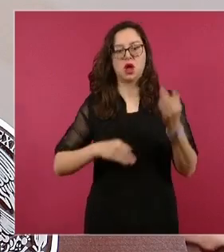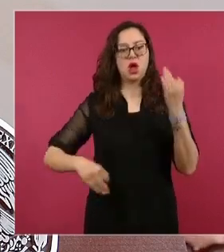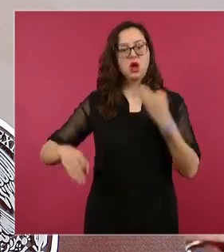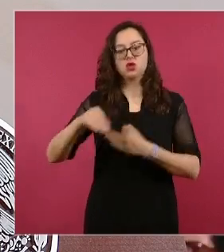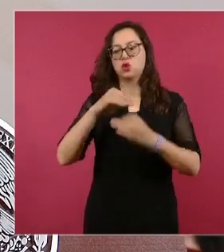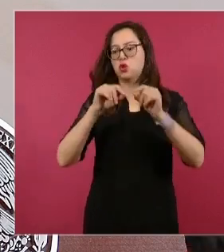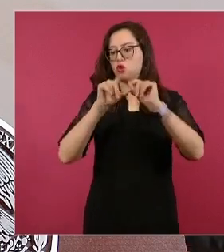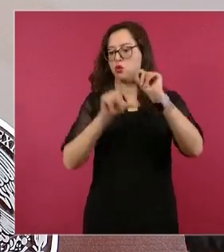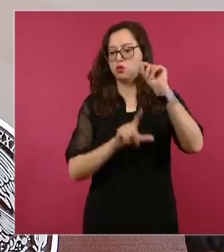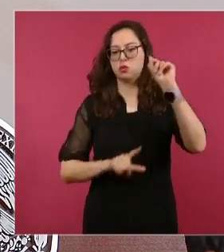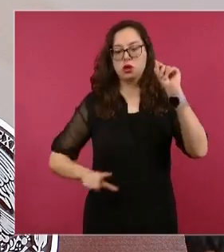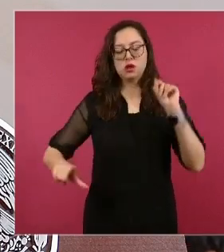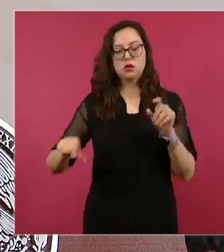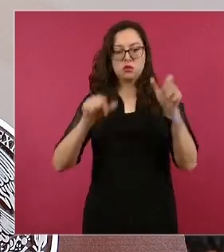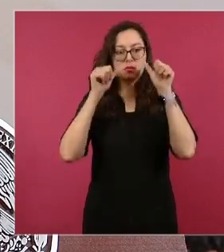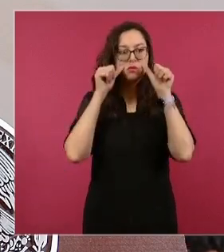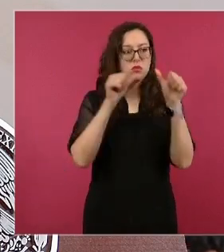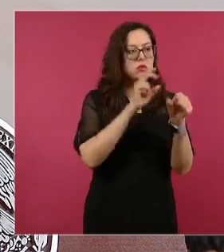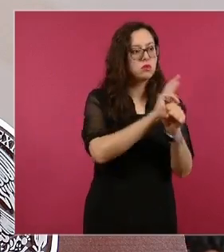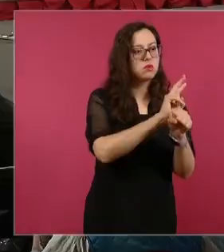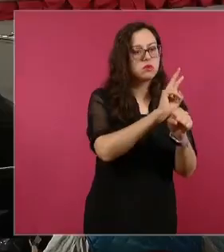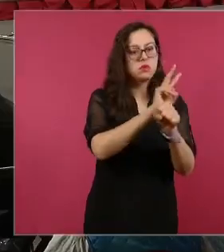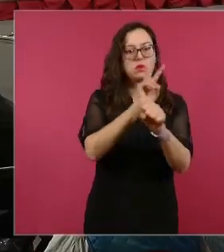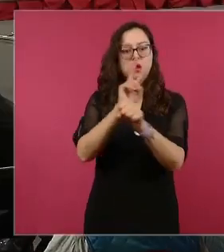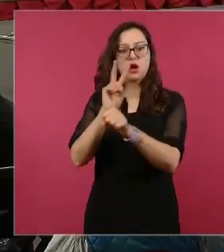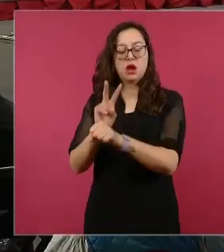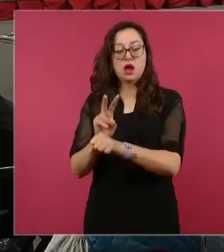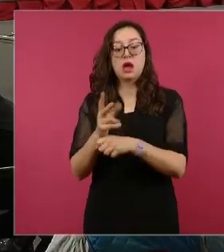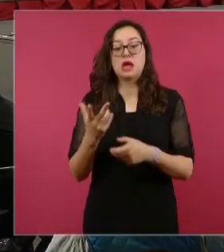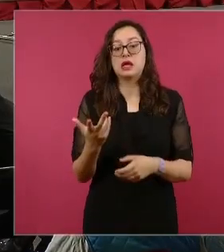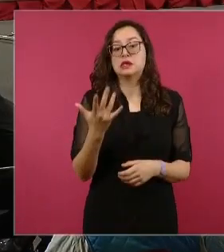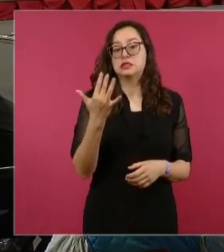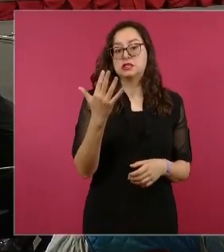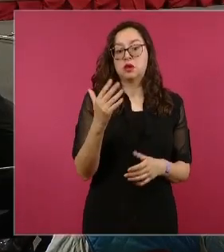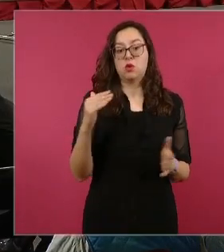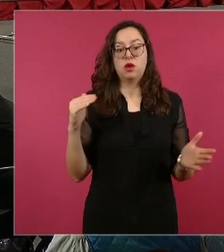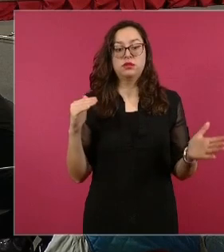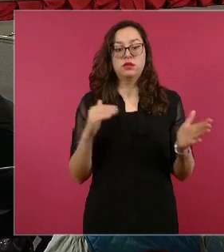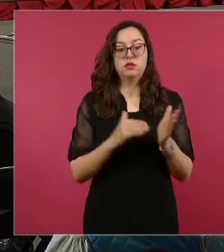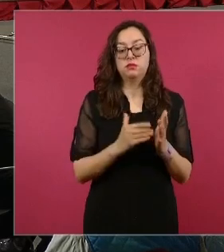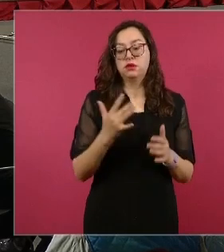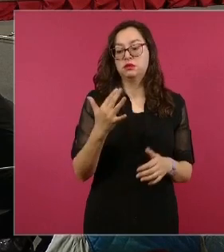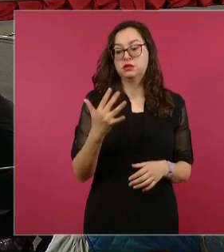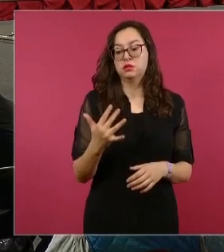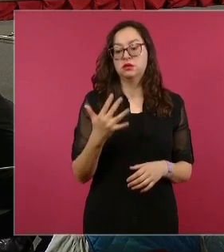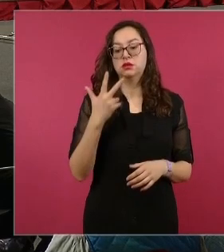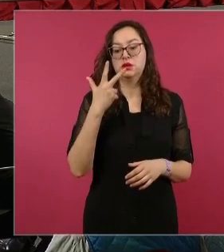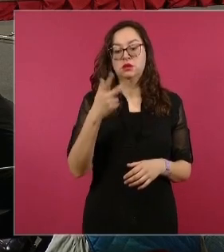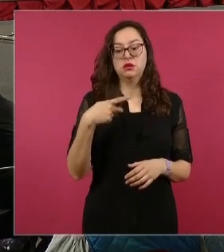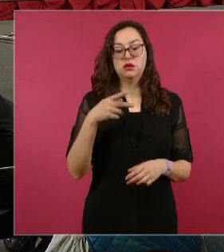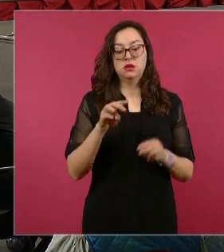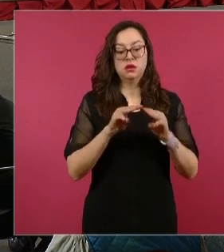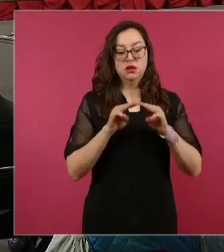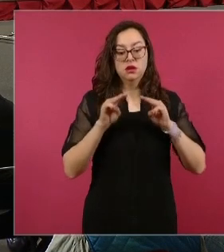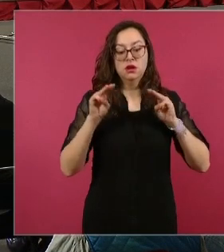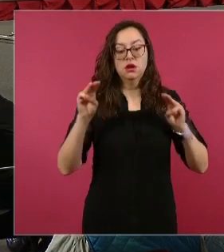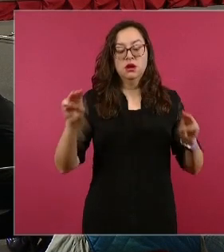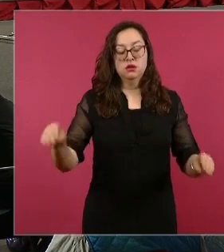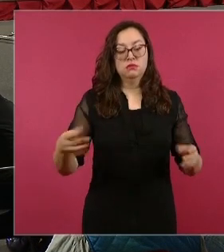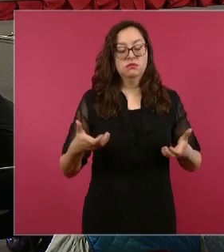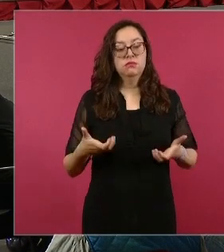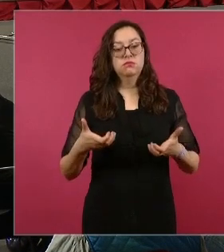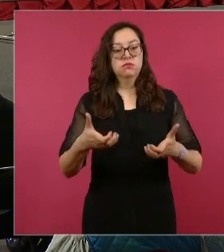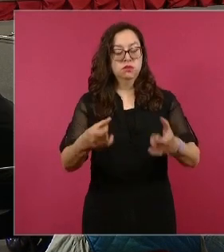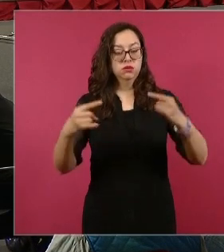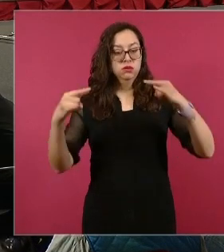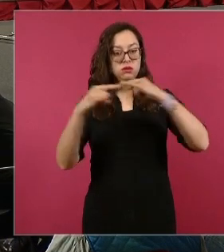todo el país, manteniendo presencia en 50,038 kilómetros en la red de carreteras y puentes federales de México,